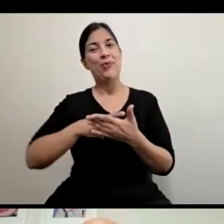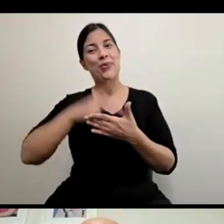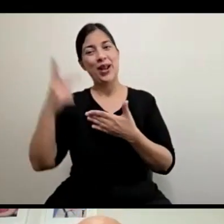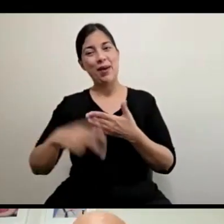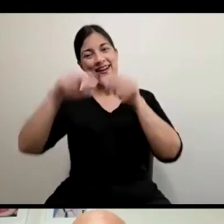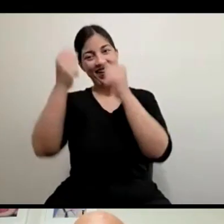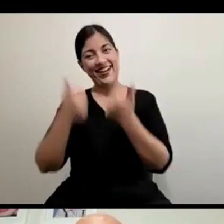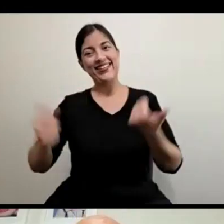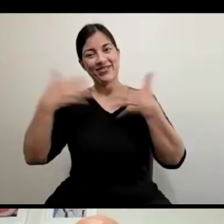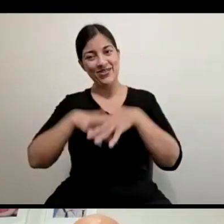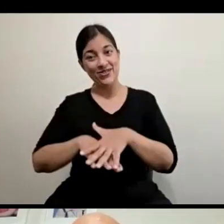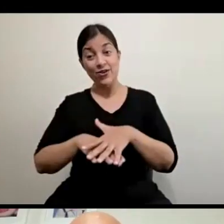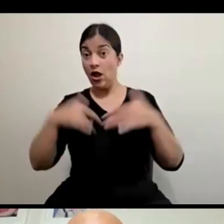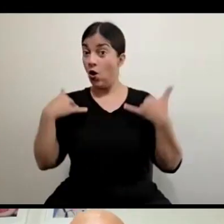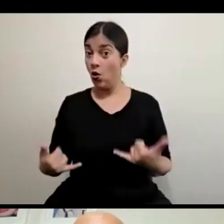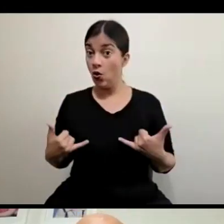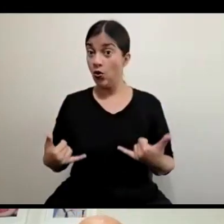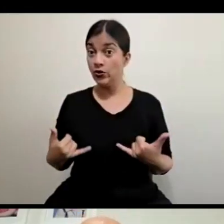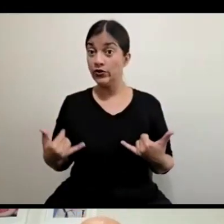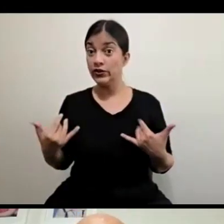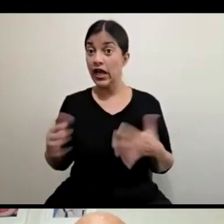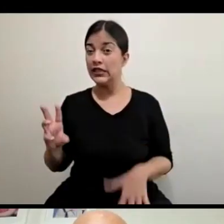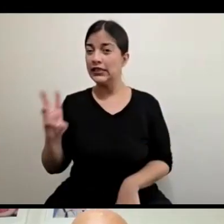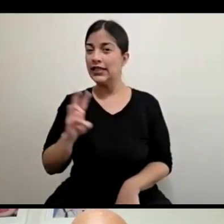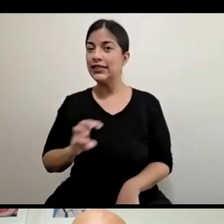Arte Fusión, que ya hoy es el